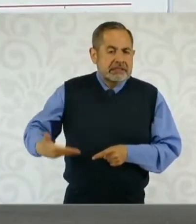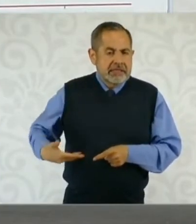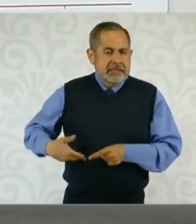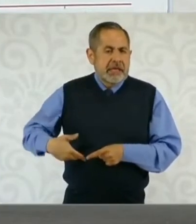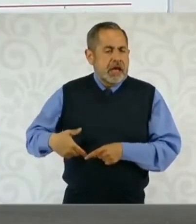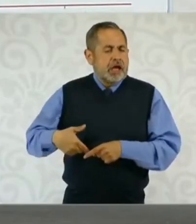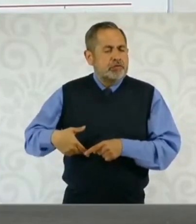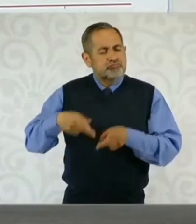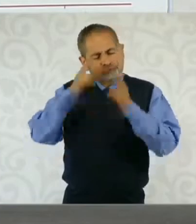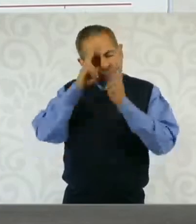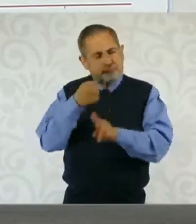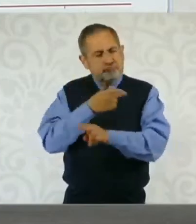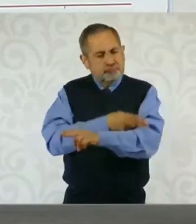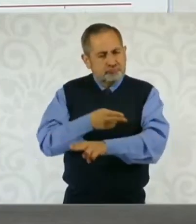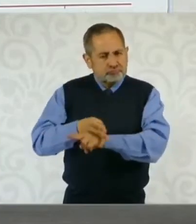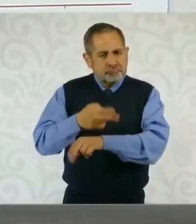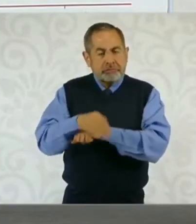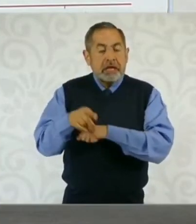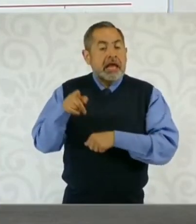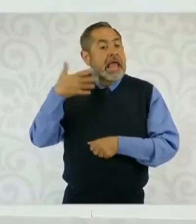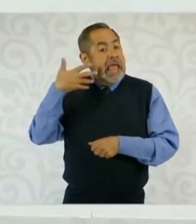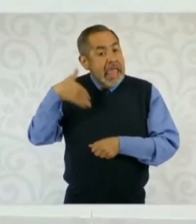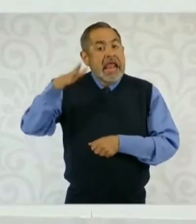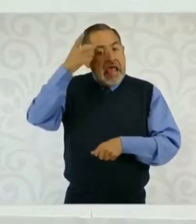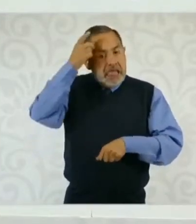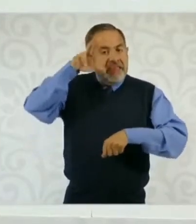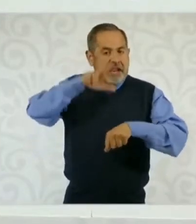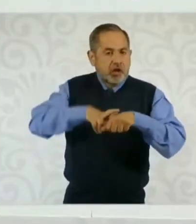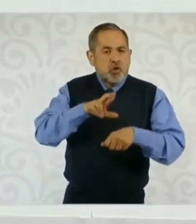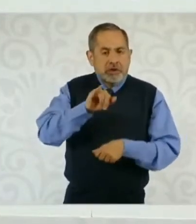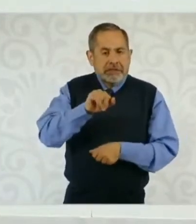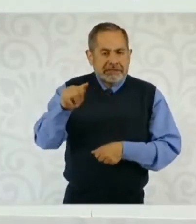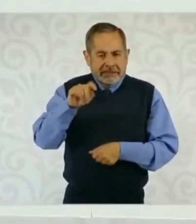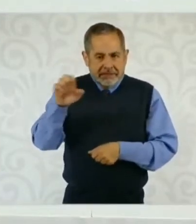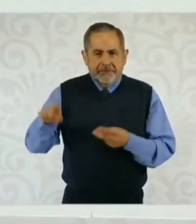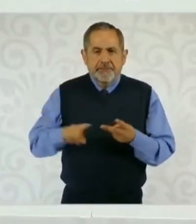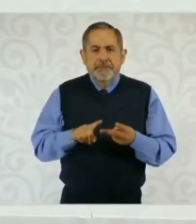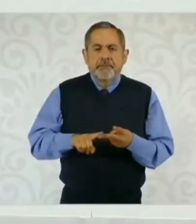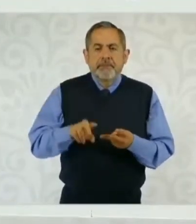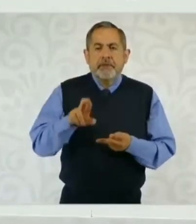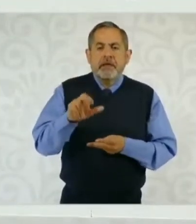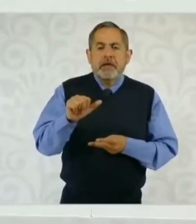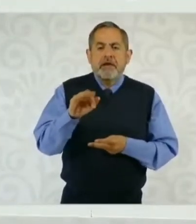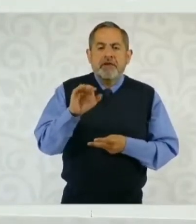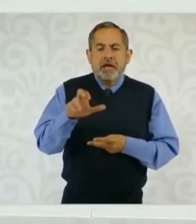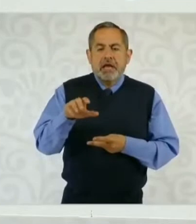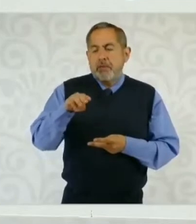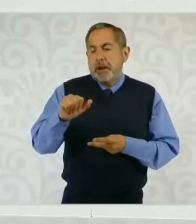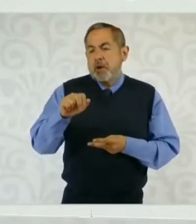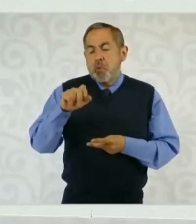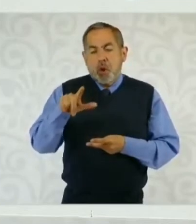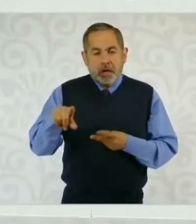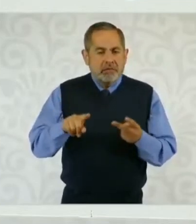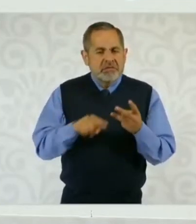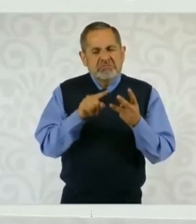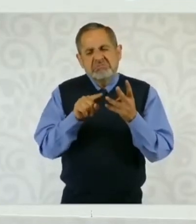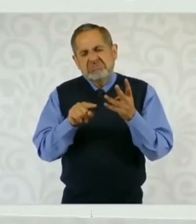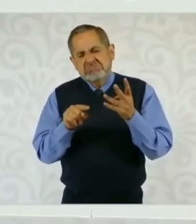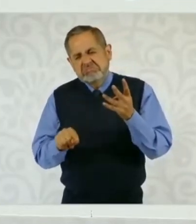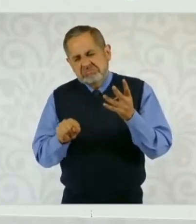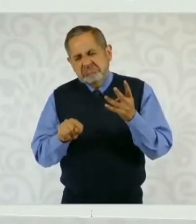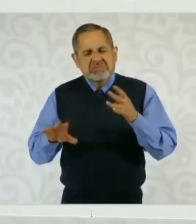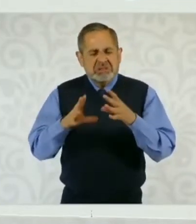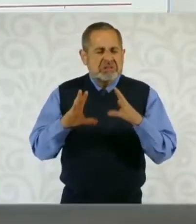que era el director del ISSSTE en aquel entonces, Rafael Manuel Navarro Meneses, y otros